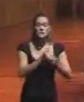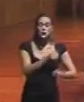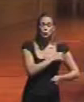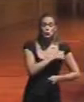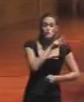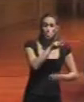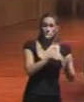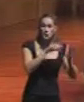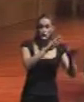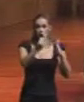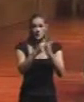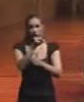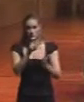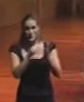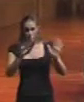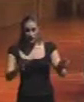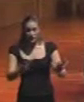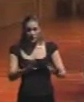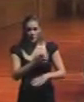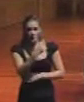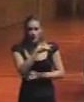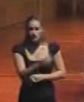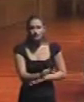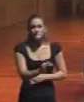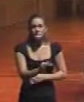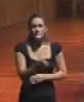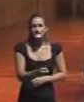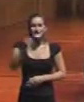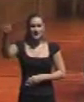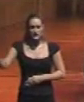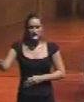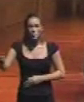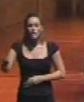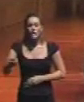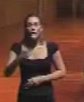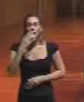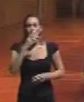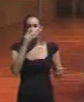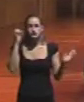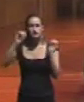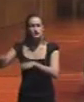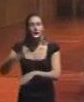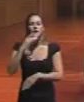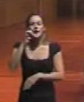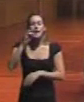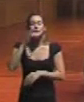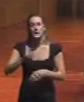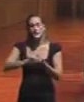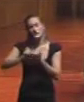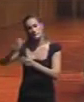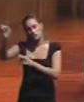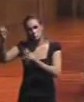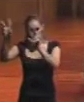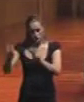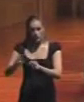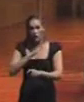académico 2008-2009 traspasaron el testigo a los nuevos equipos dentro de la estructura de centros y departamentos, ya que en este periodo se han